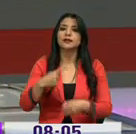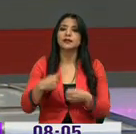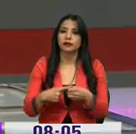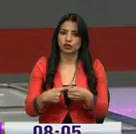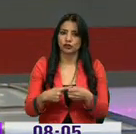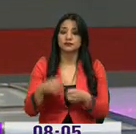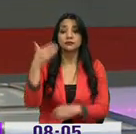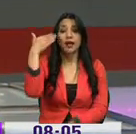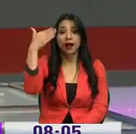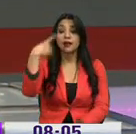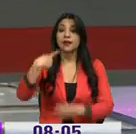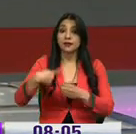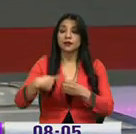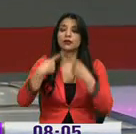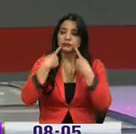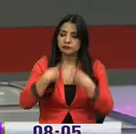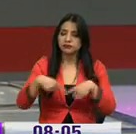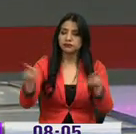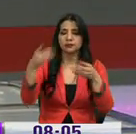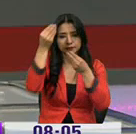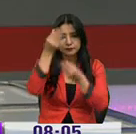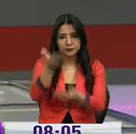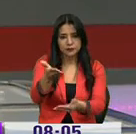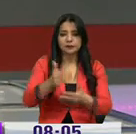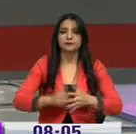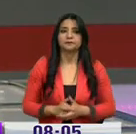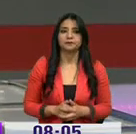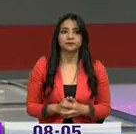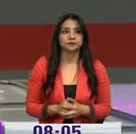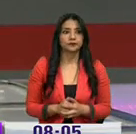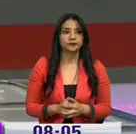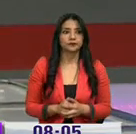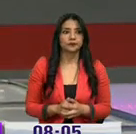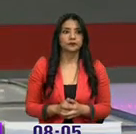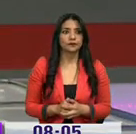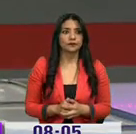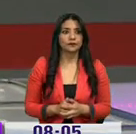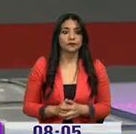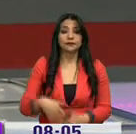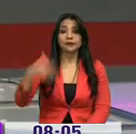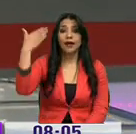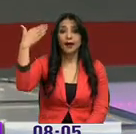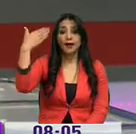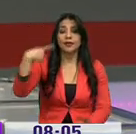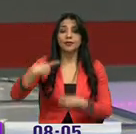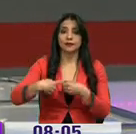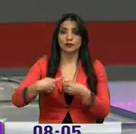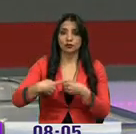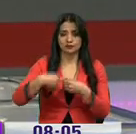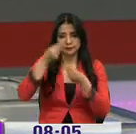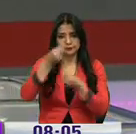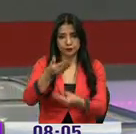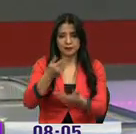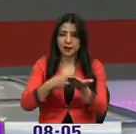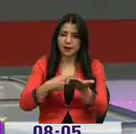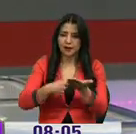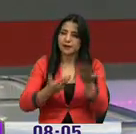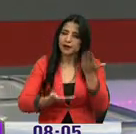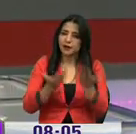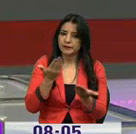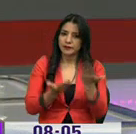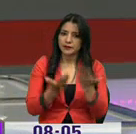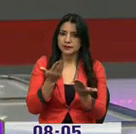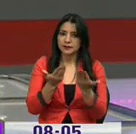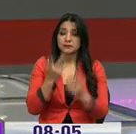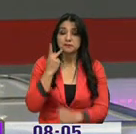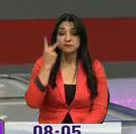anunció el alcalde de Quito, Jorge Yunda, el burgomaestre de la ciudad, mencionó que se analiza la posibilidad de que